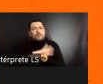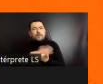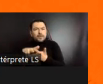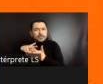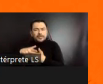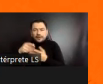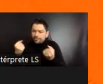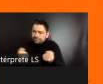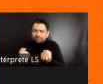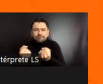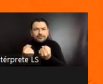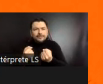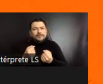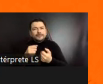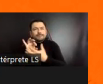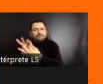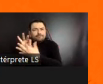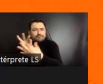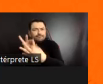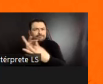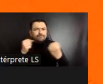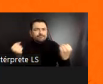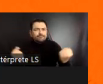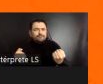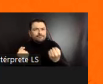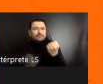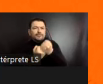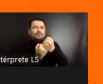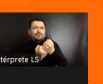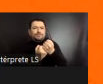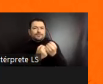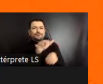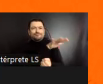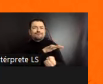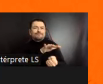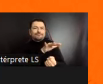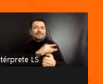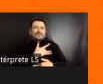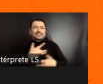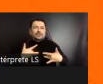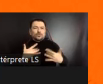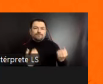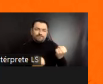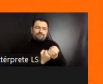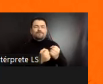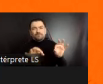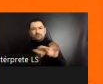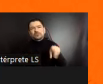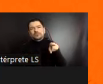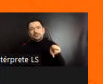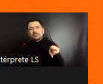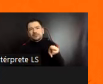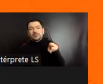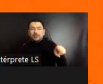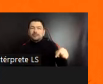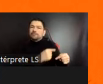sectores, dando apoyo a los sectores de salud para avanzar con esa agenda de